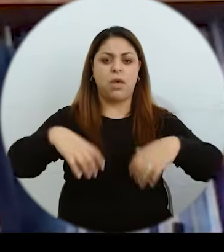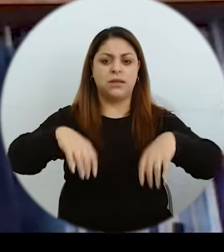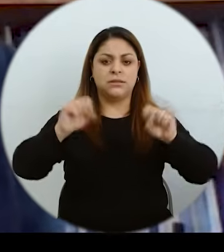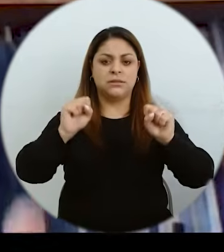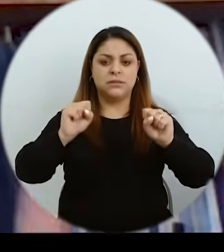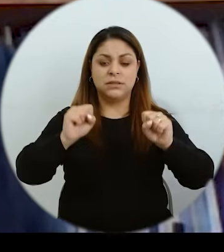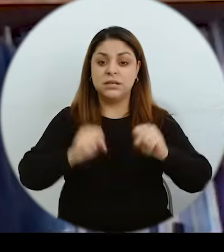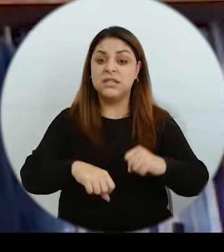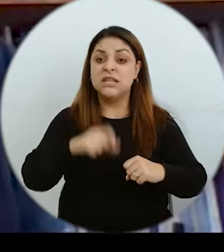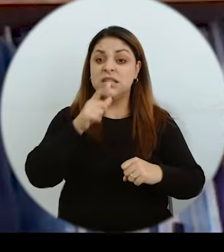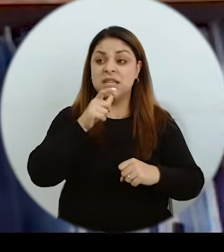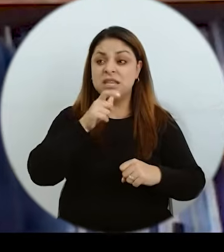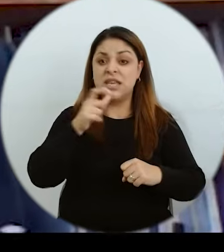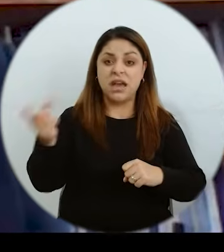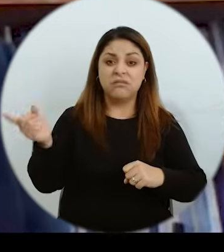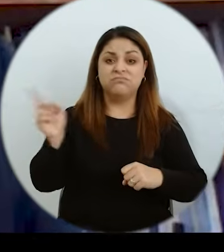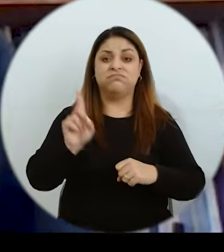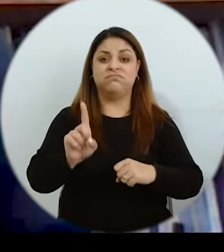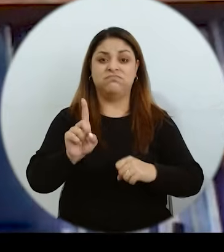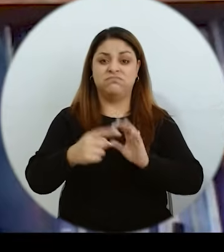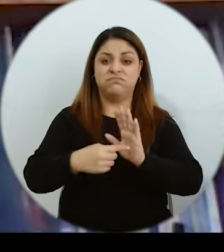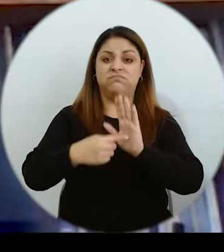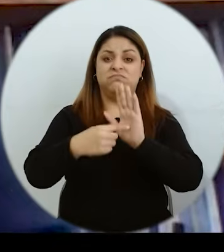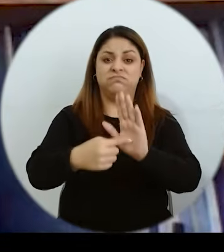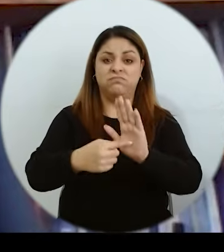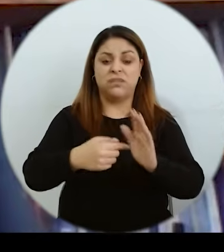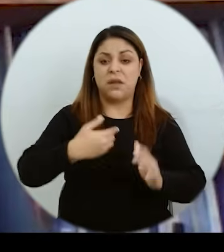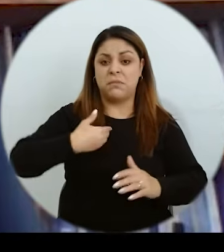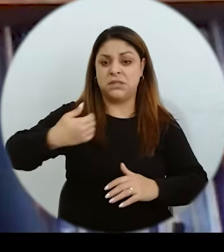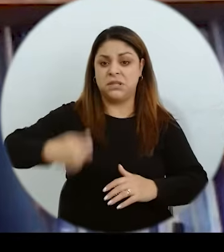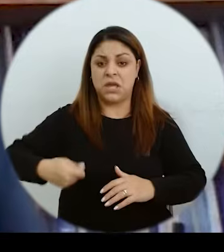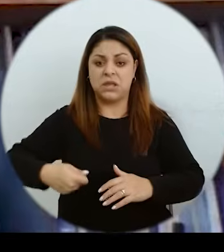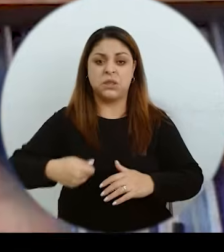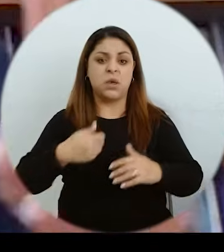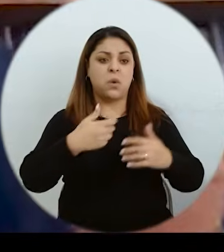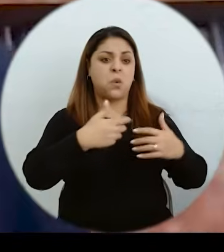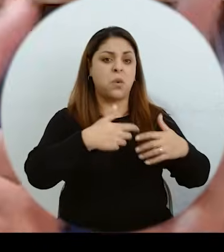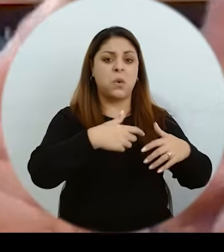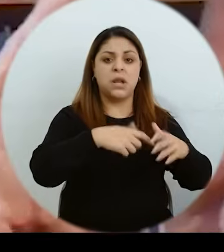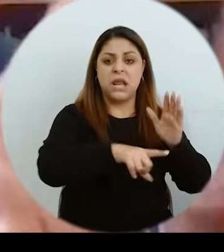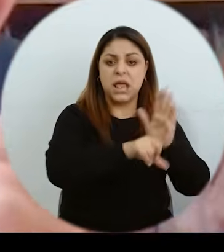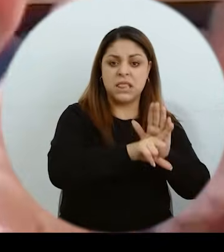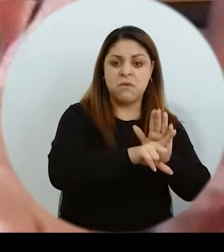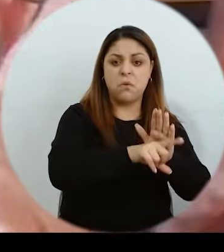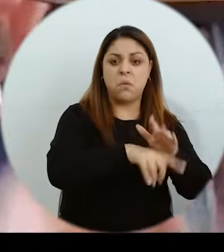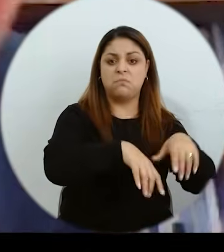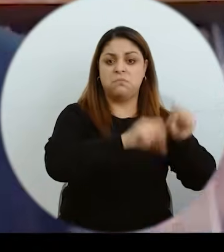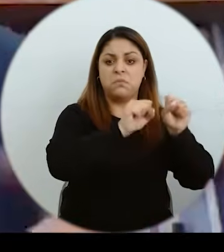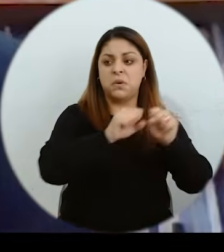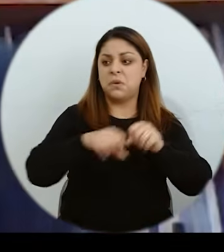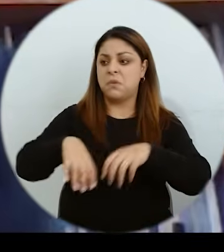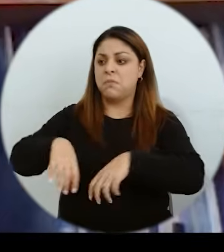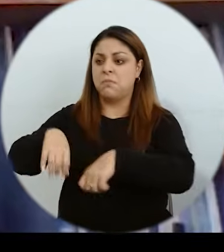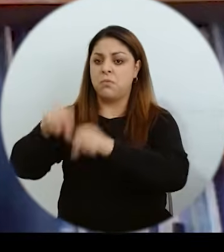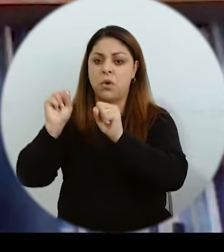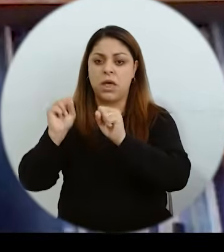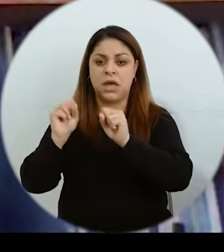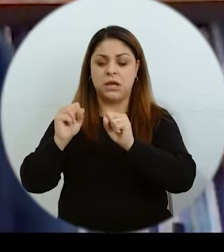la independencia de los poderes y que quienes lleguen tanto al legislativo como al